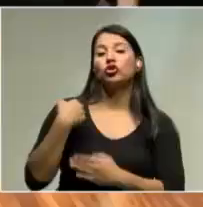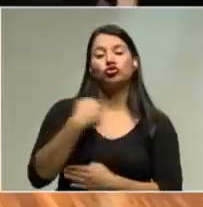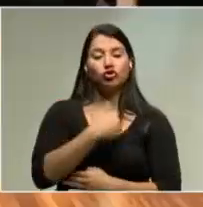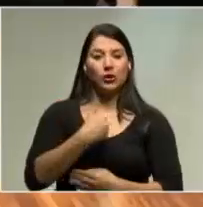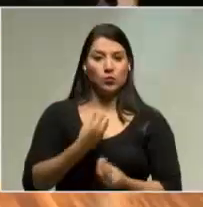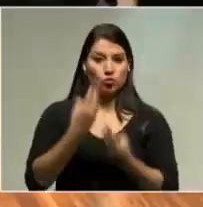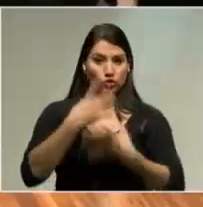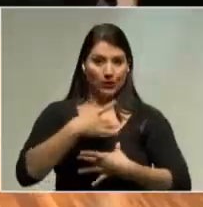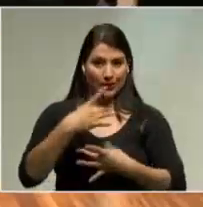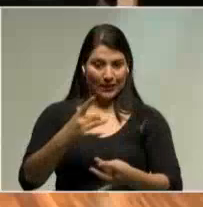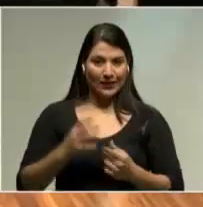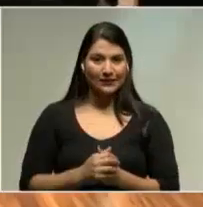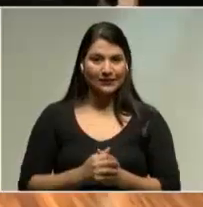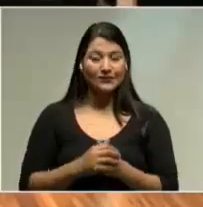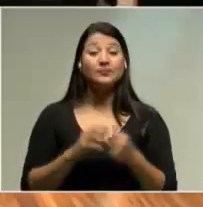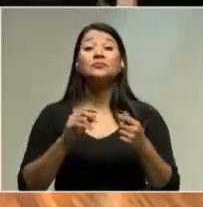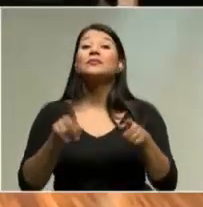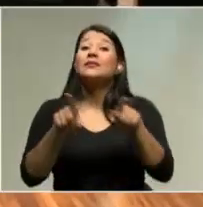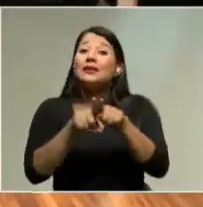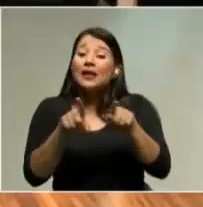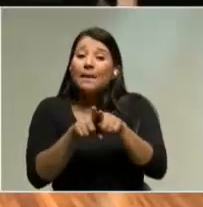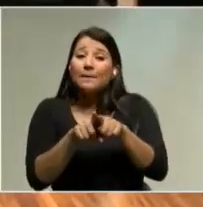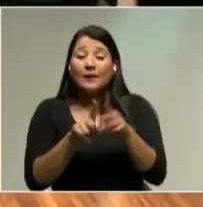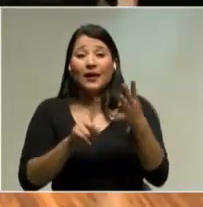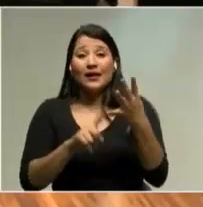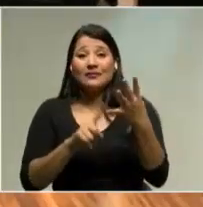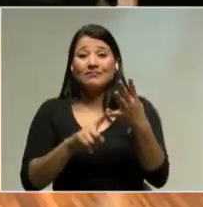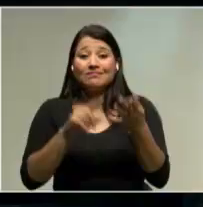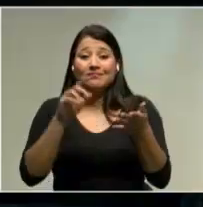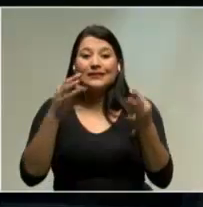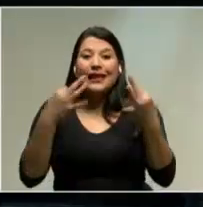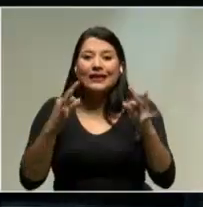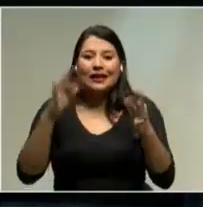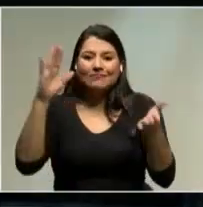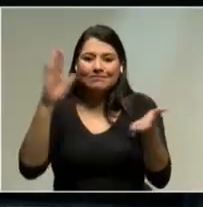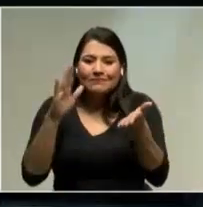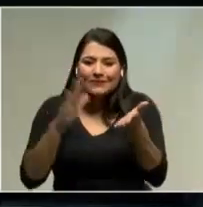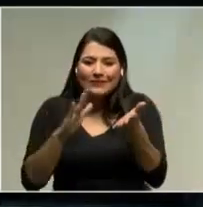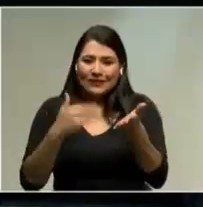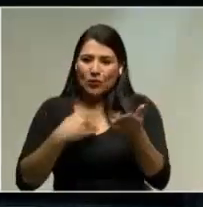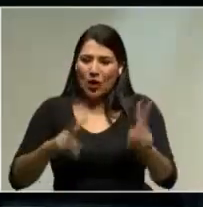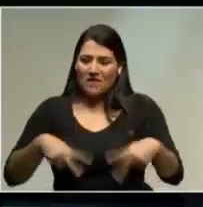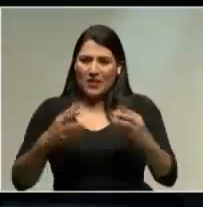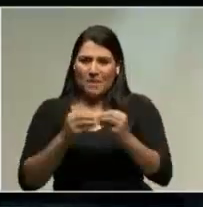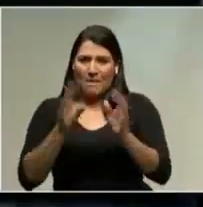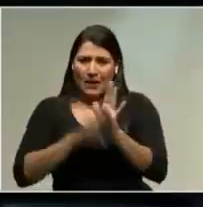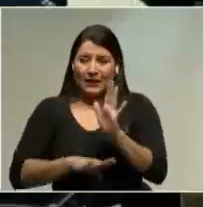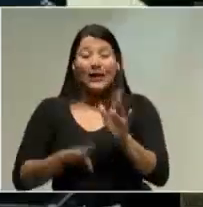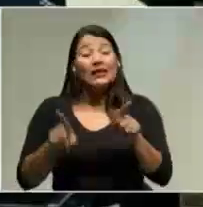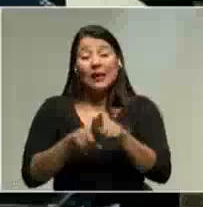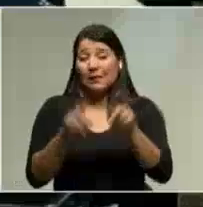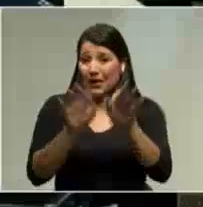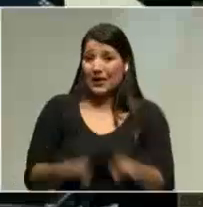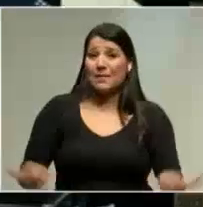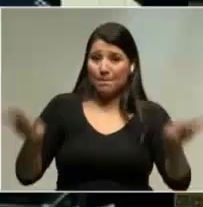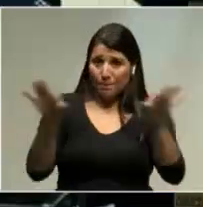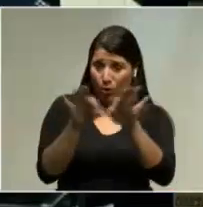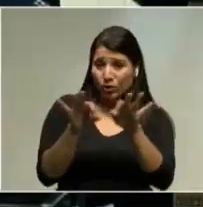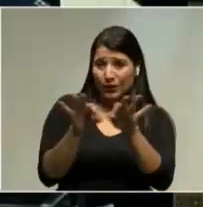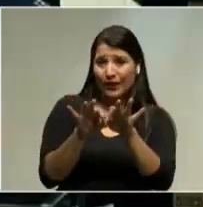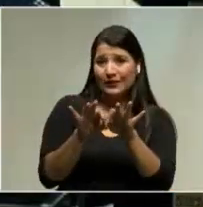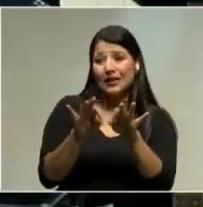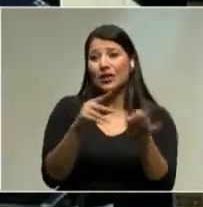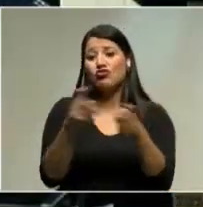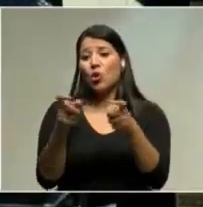interesa. Mitigar el alto costo de la vida es también preocupación para Integración Nacional, con acciones concretas como regular el alto precio de